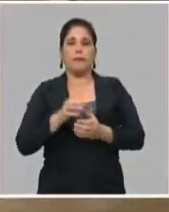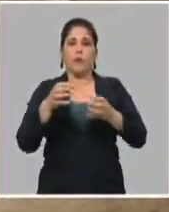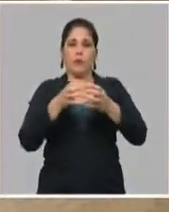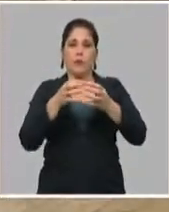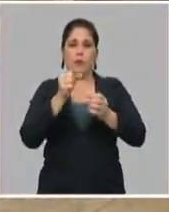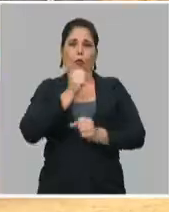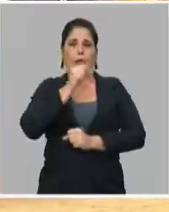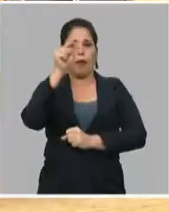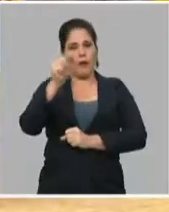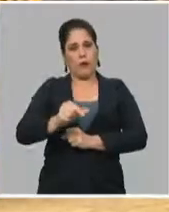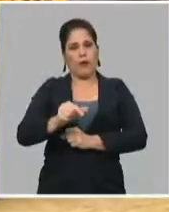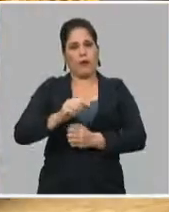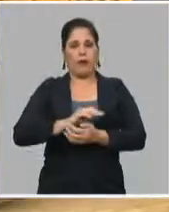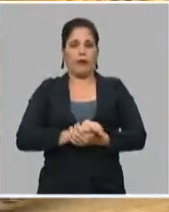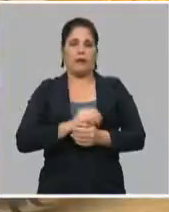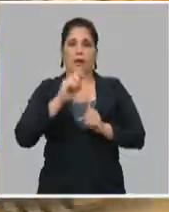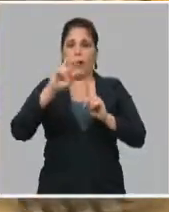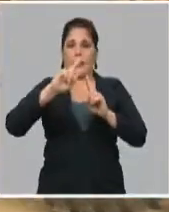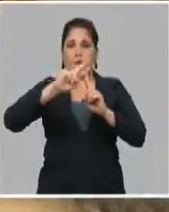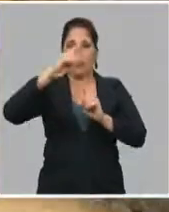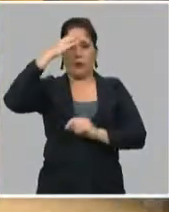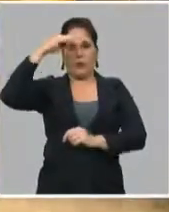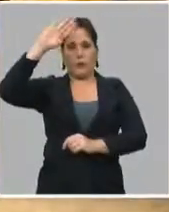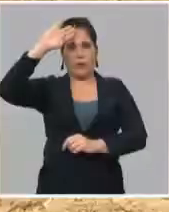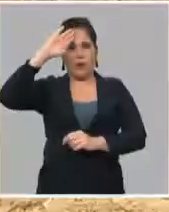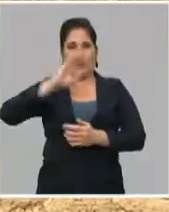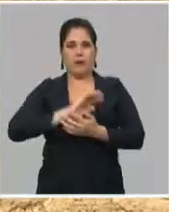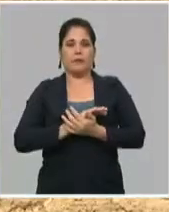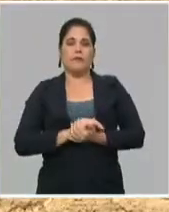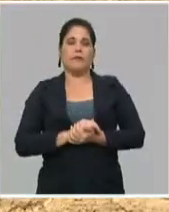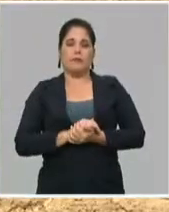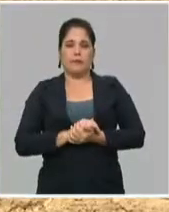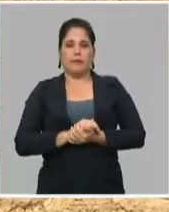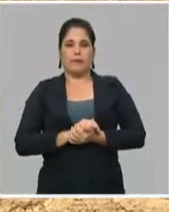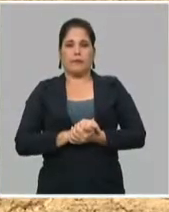Bernardo Espinosa. Sistema Informativo de la Televisión Cubana.